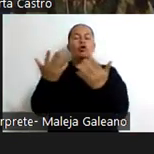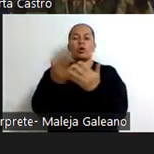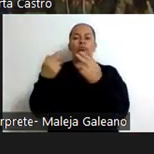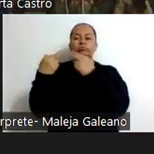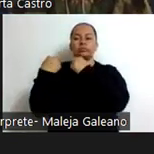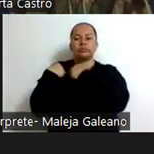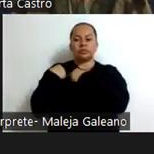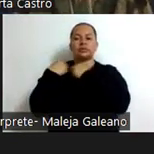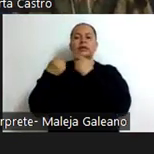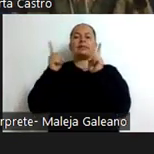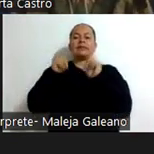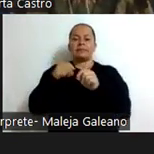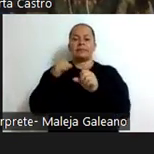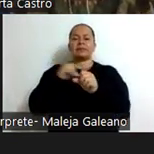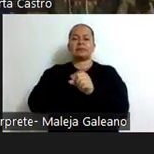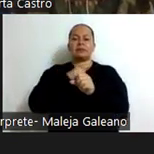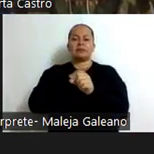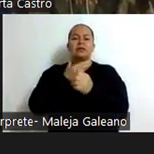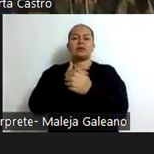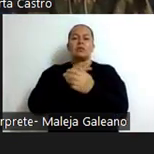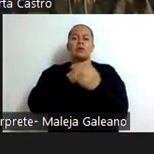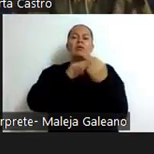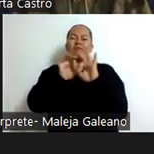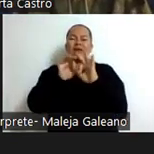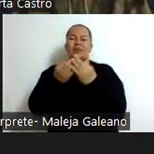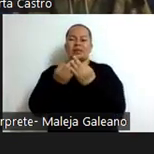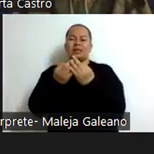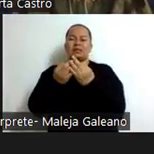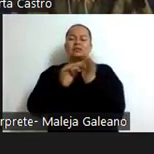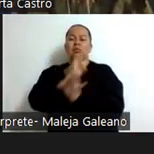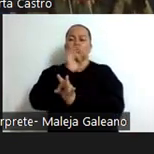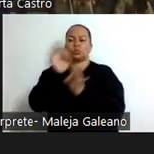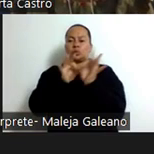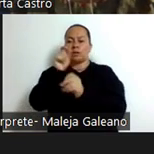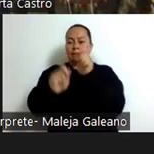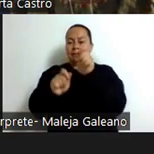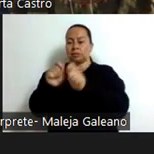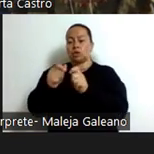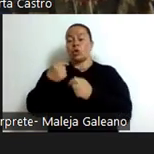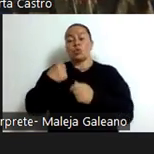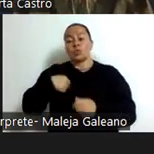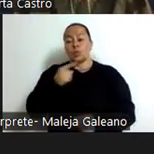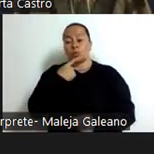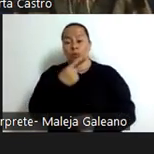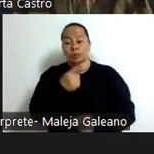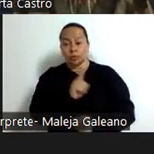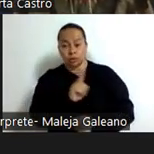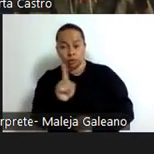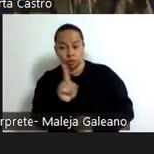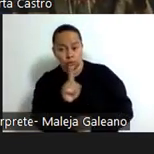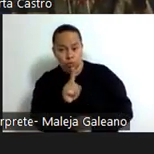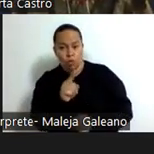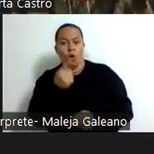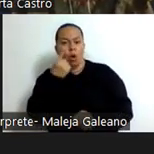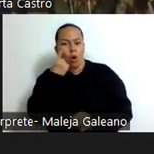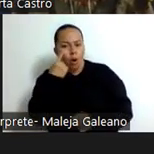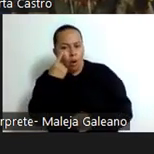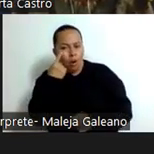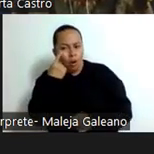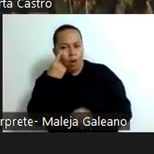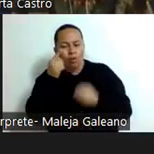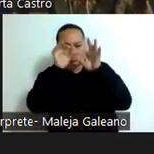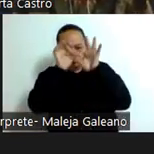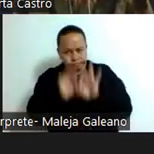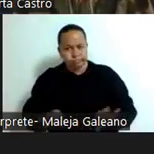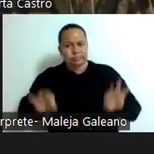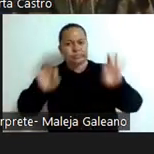que tienen las que tenemos las familias en el cuidado de las personas no estoy diciendo que no lo tengamos Obviamente si es un tema de